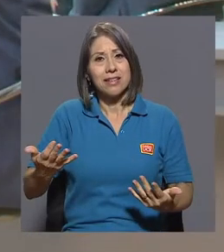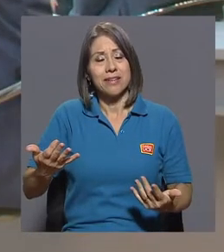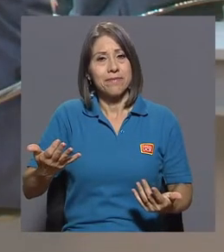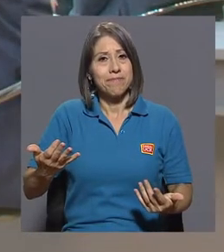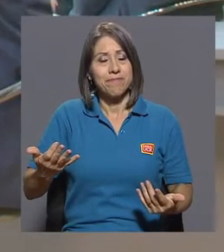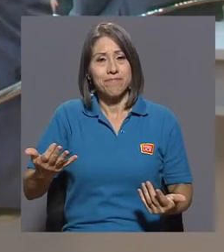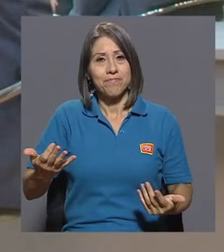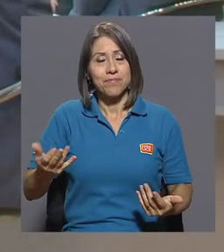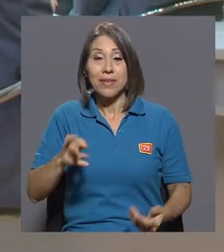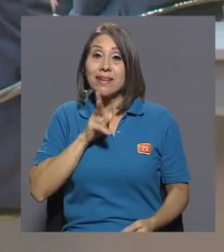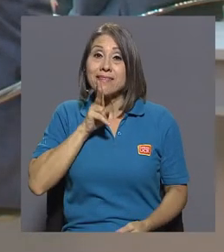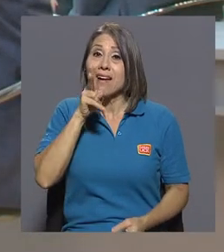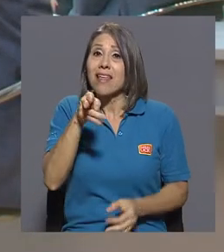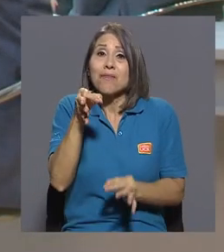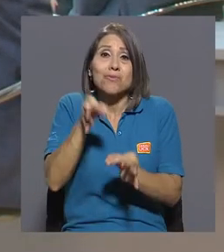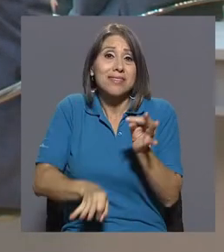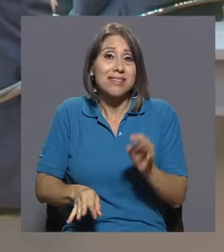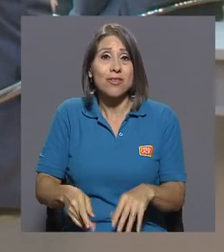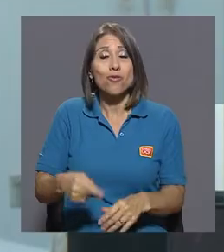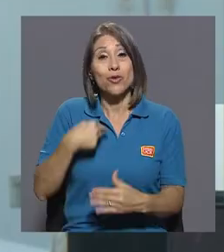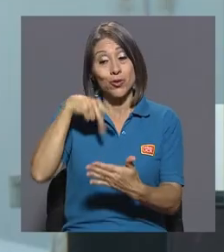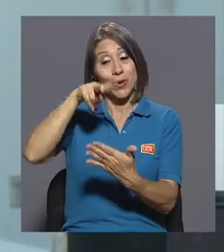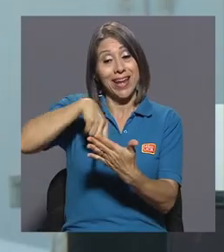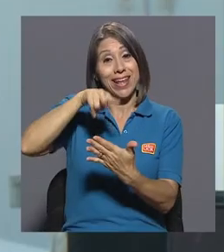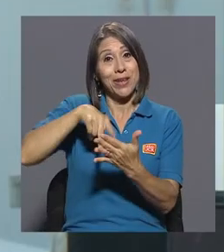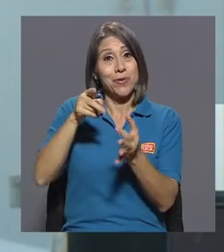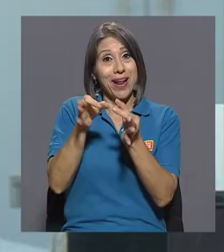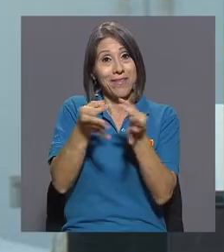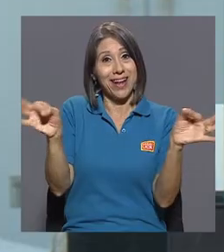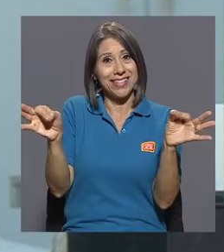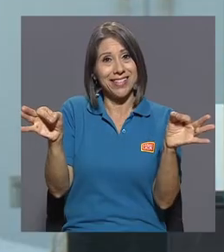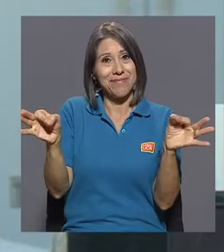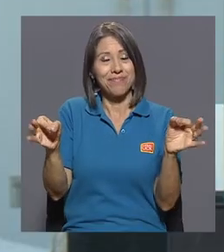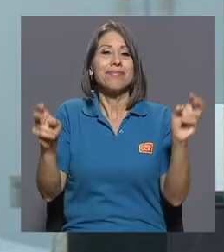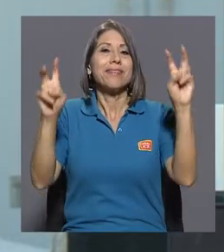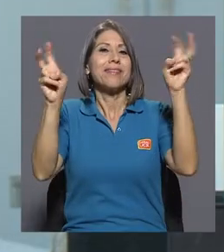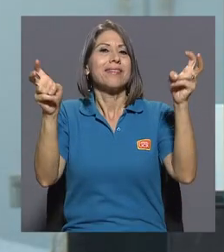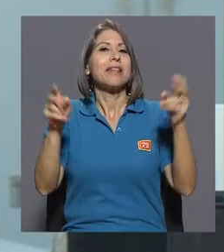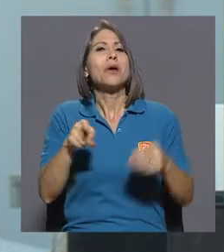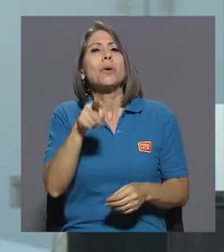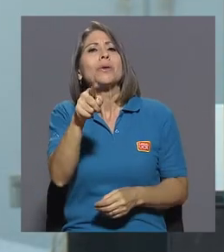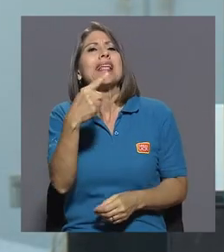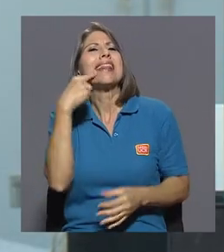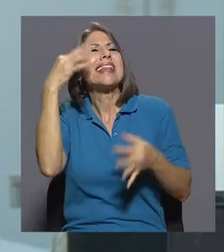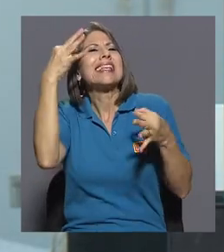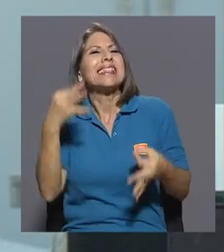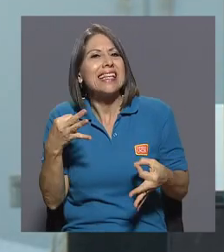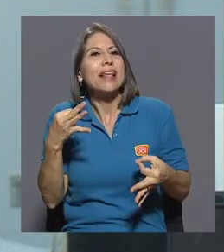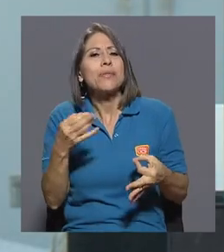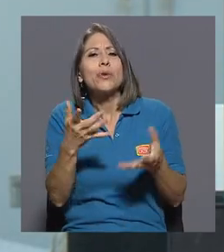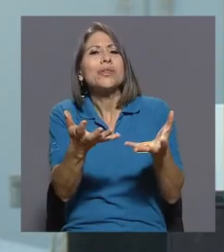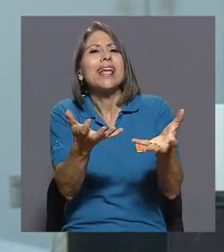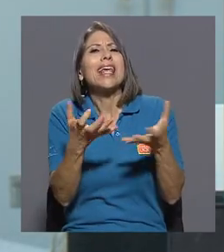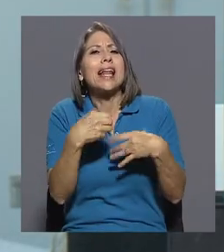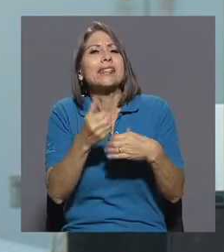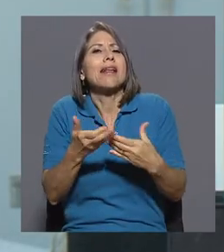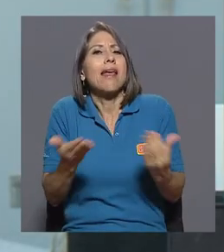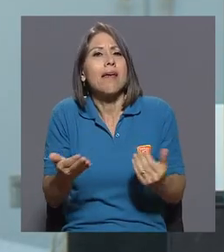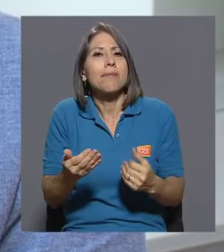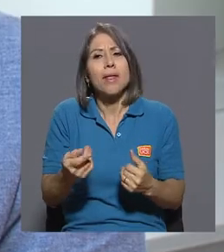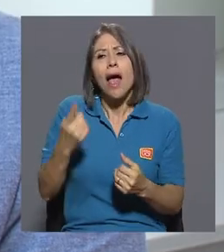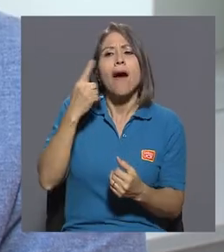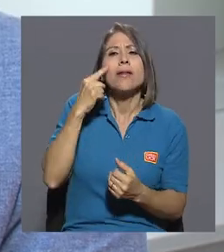En realidad es muy sencillo, lo leí una frase que es decir qué es lo que quieres hacer, averiguar cuánto cuesta y después pagar el